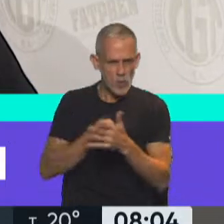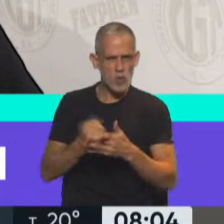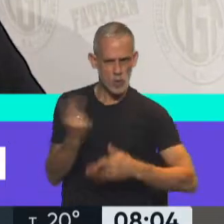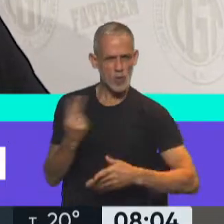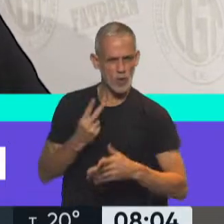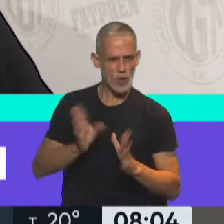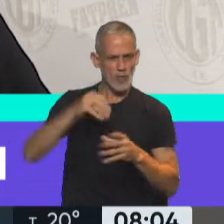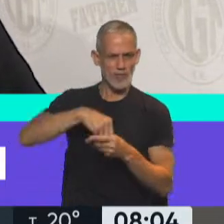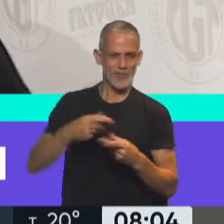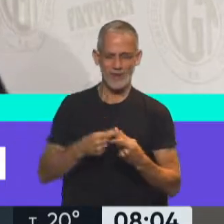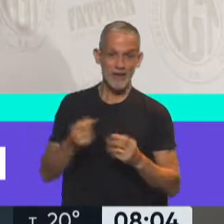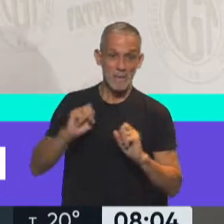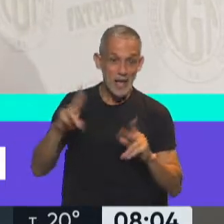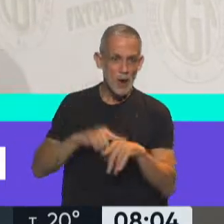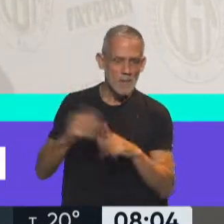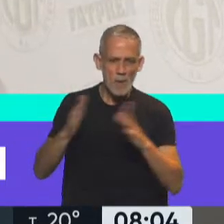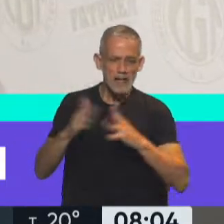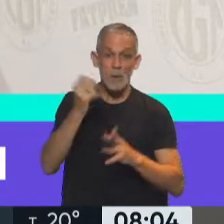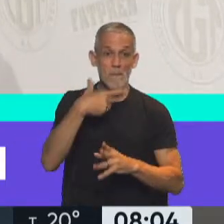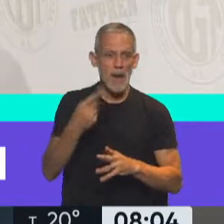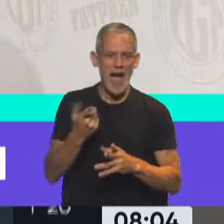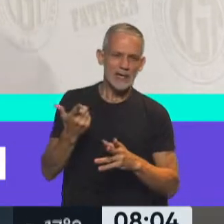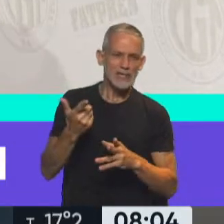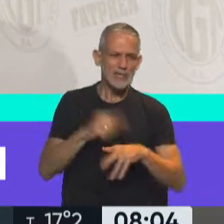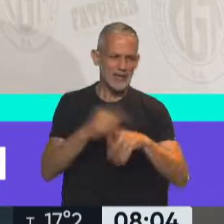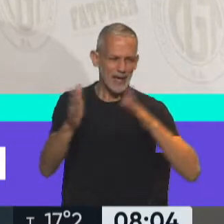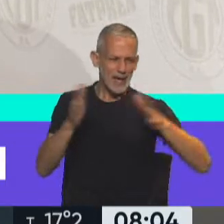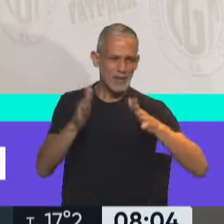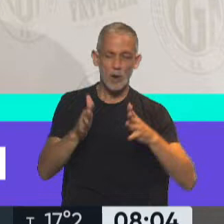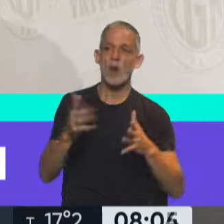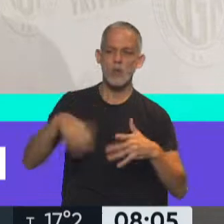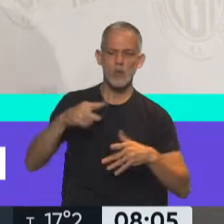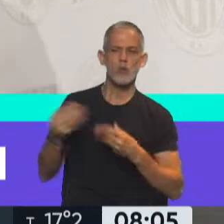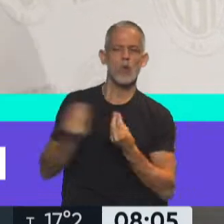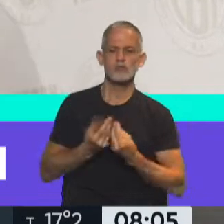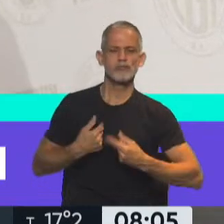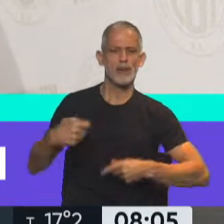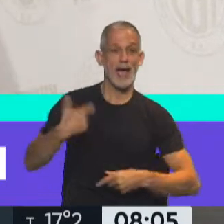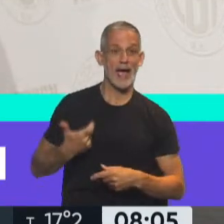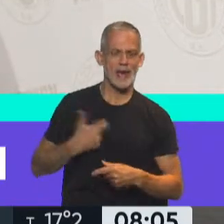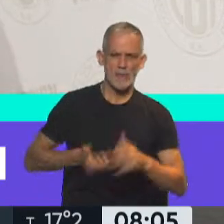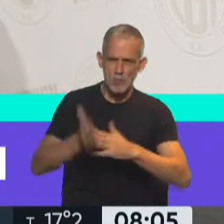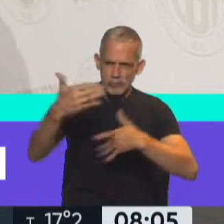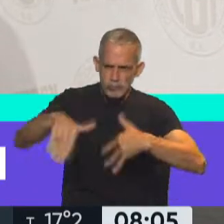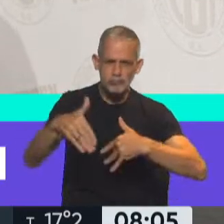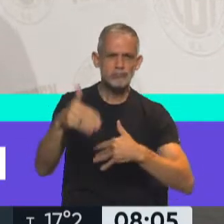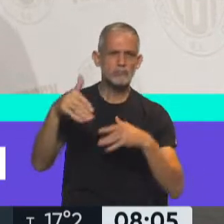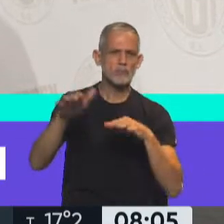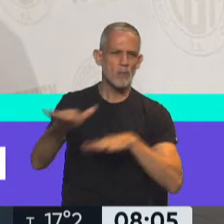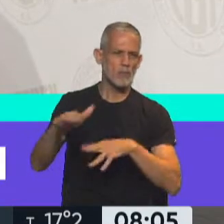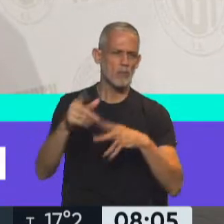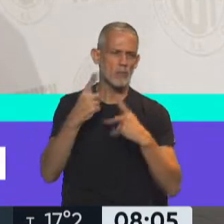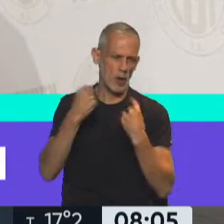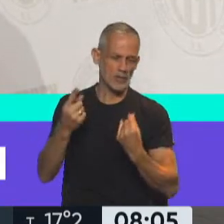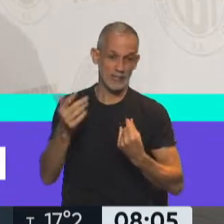lucha, que cuando en los peores momentos del macrismo fueron uno de los primeros gremios que salió a la calle. Bueno, es una forma de